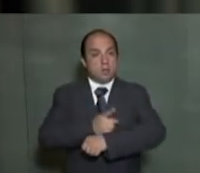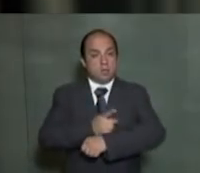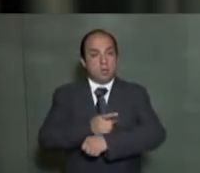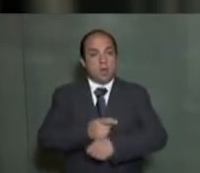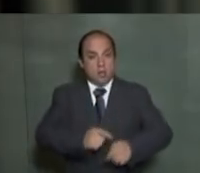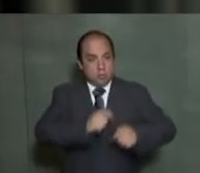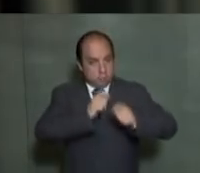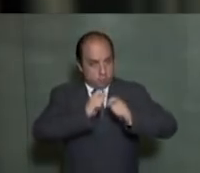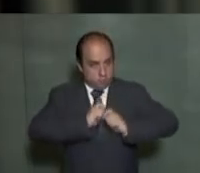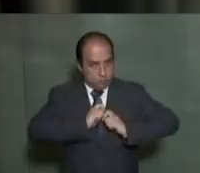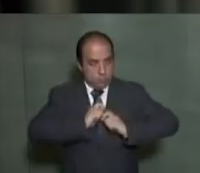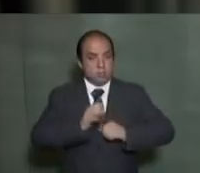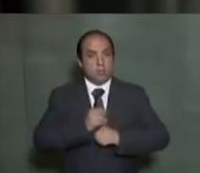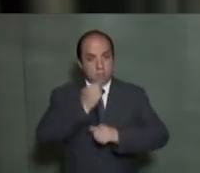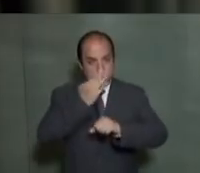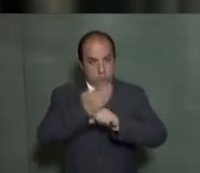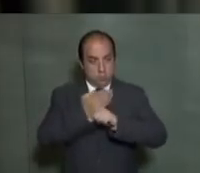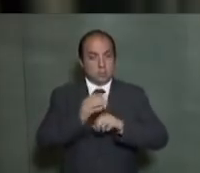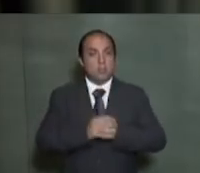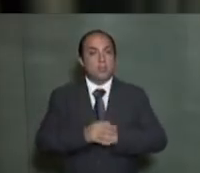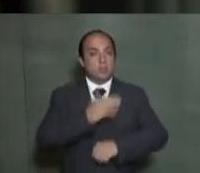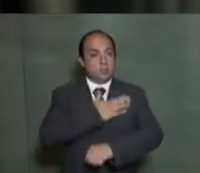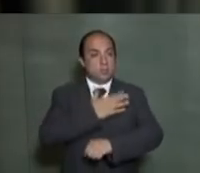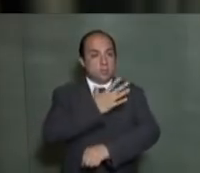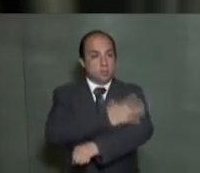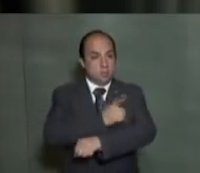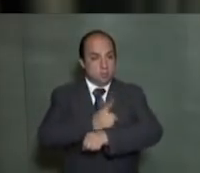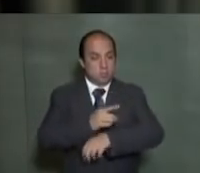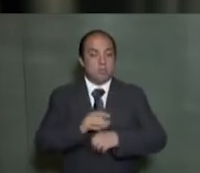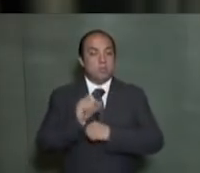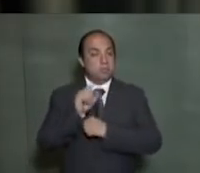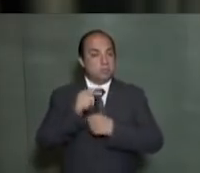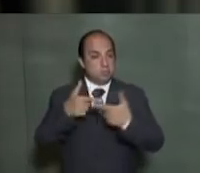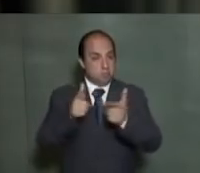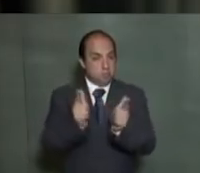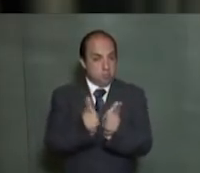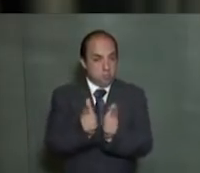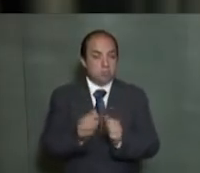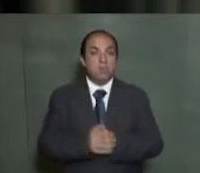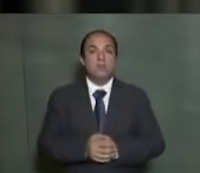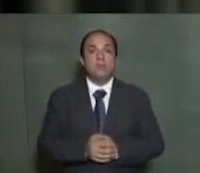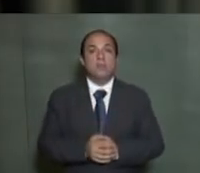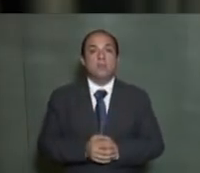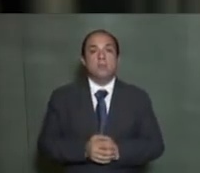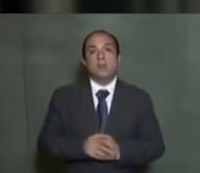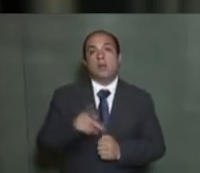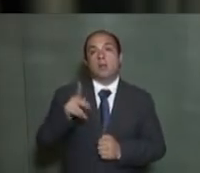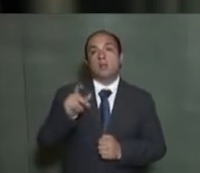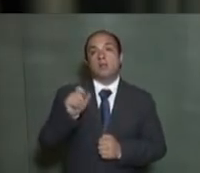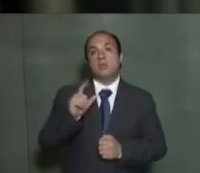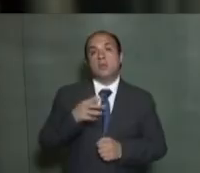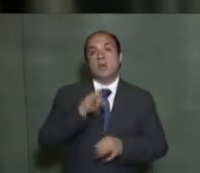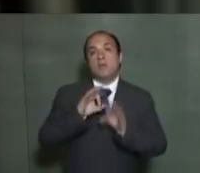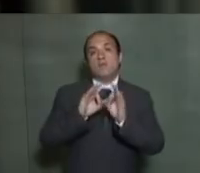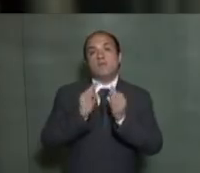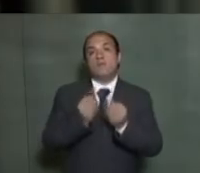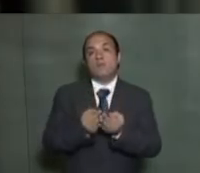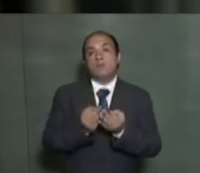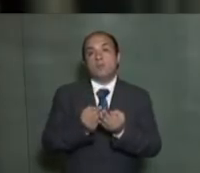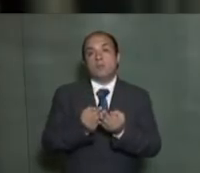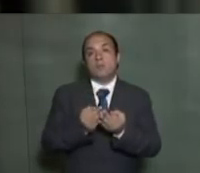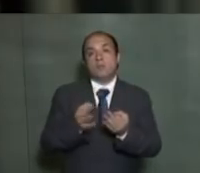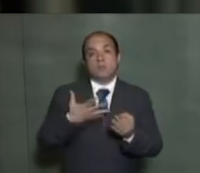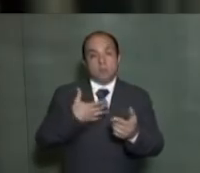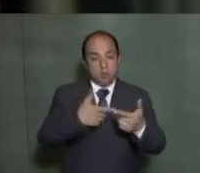servidor como coordinador del mismo, pero que se conforma a través también de grupos de